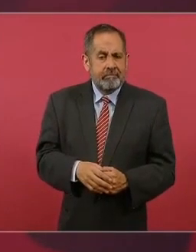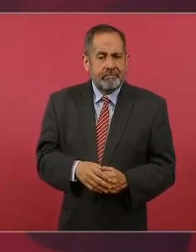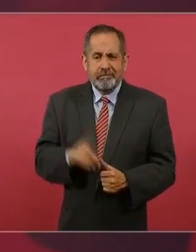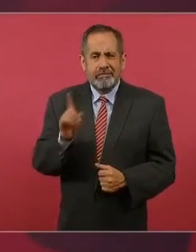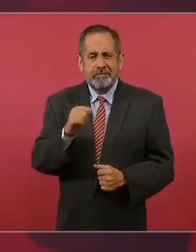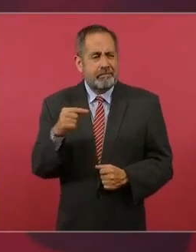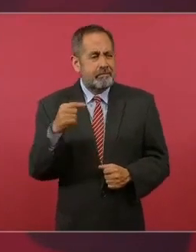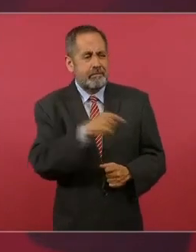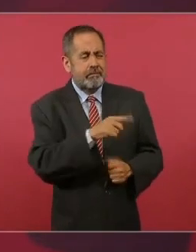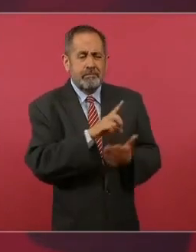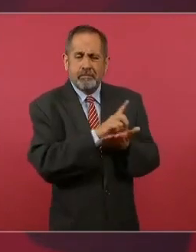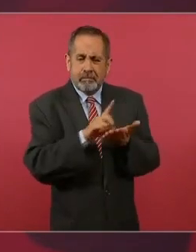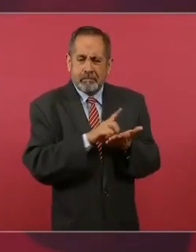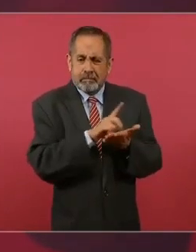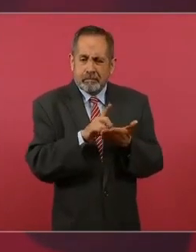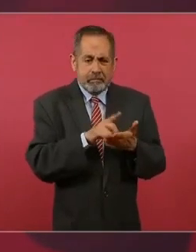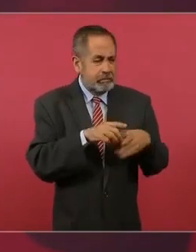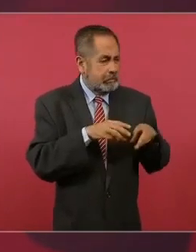drogas,